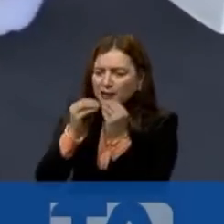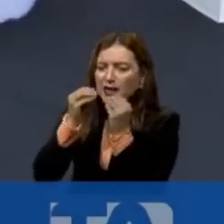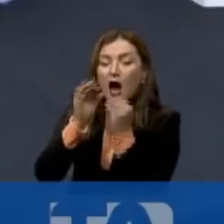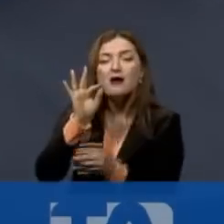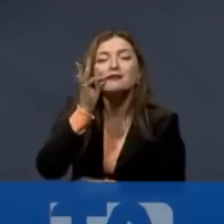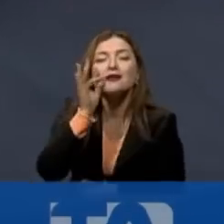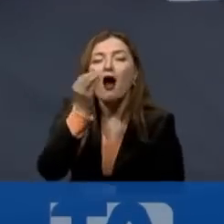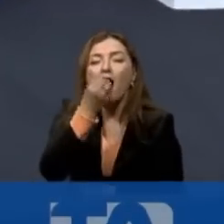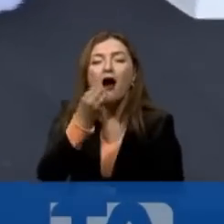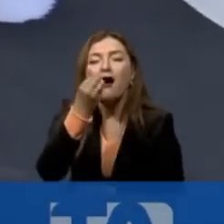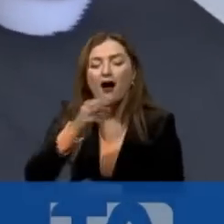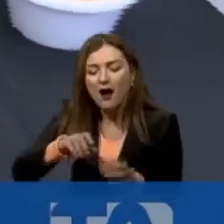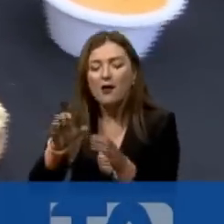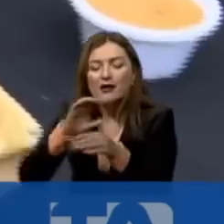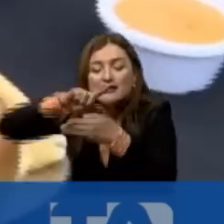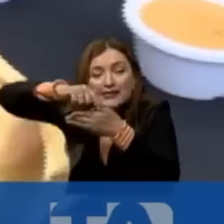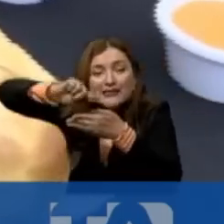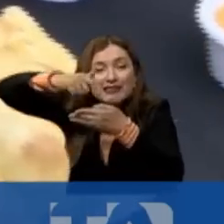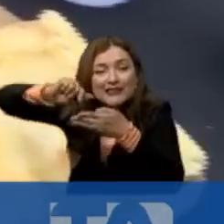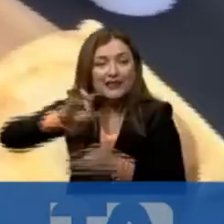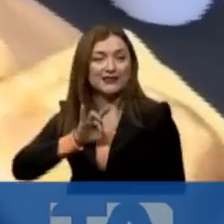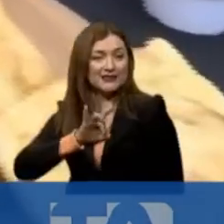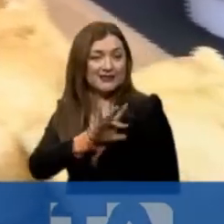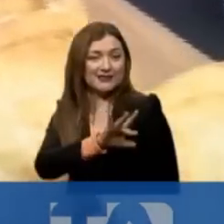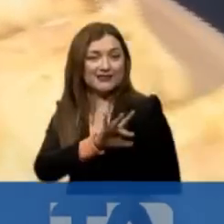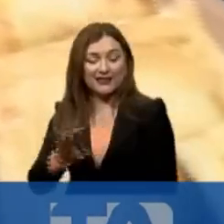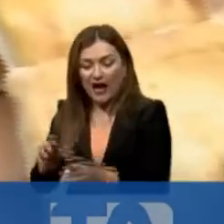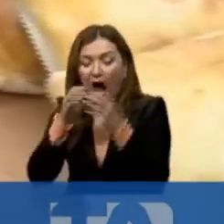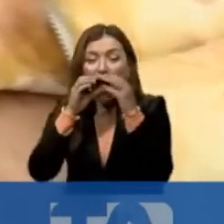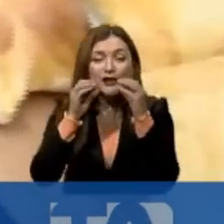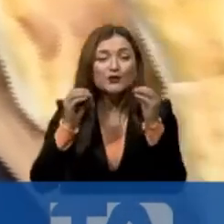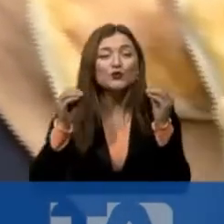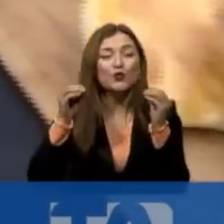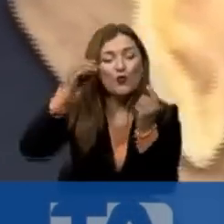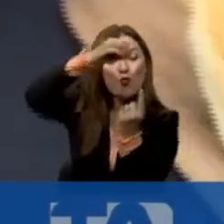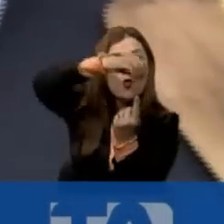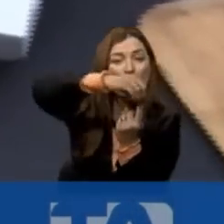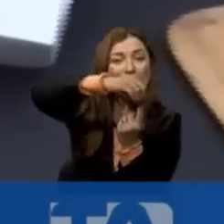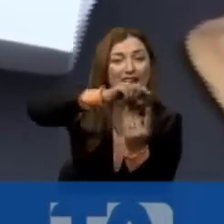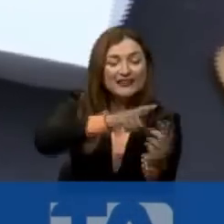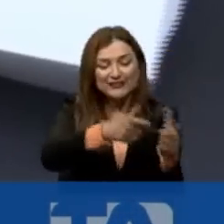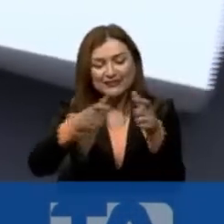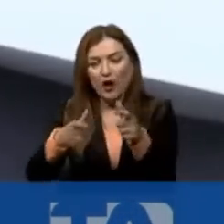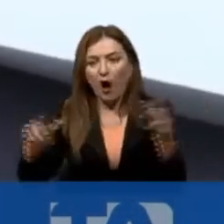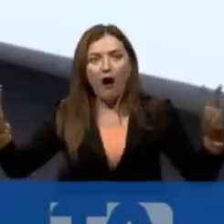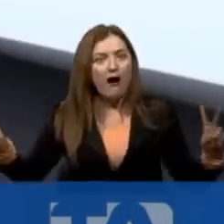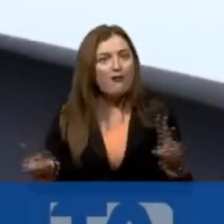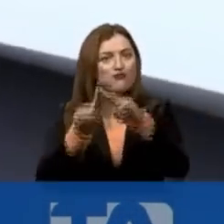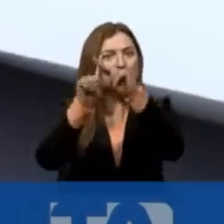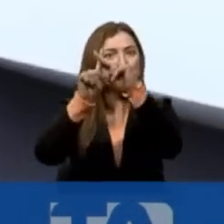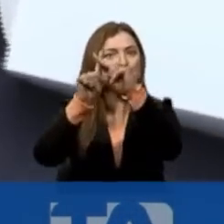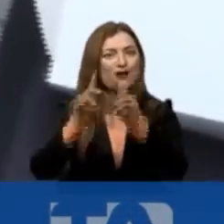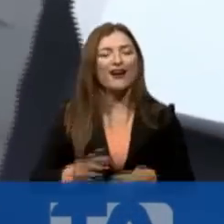Ustedes saben muy bien que las empanadas chilenas, cuando vienen desde la mitad del mundo, son realmente extraordinarias. Aquí